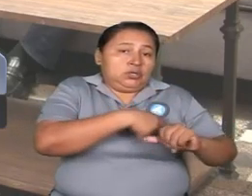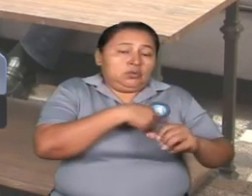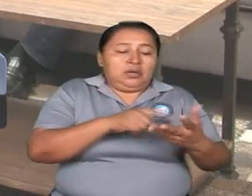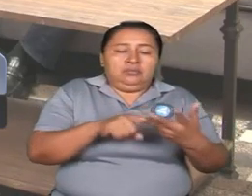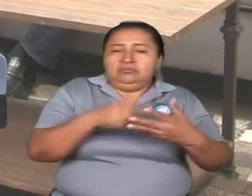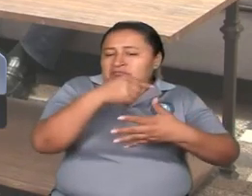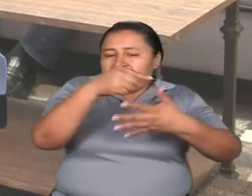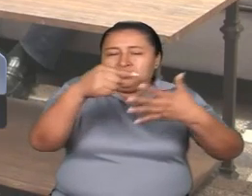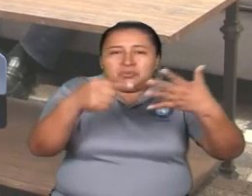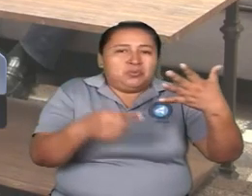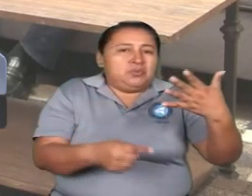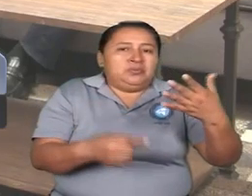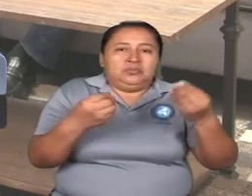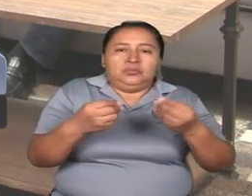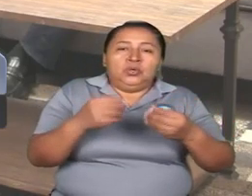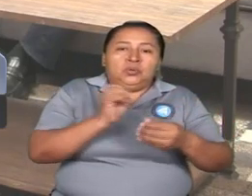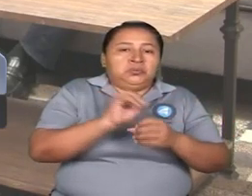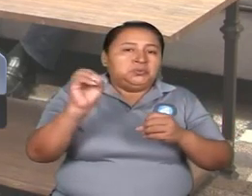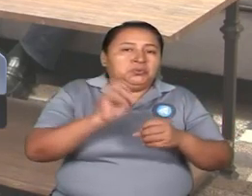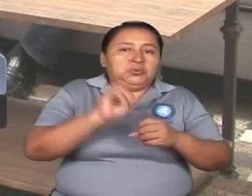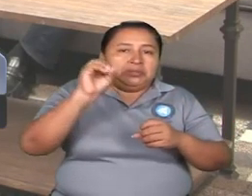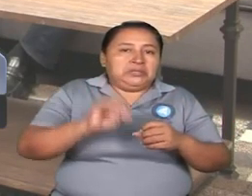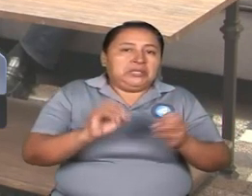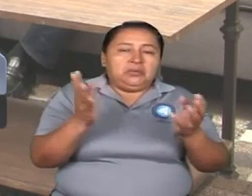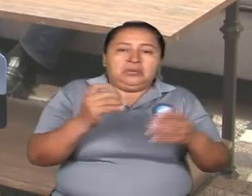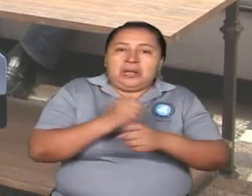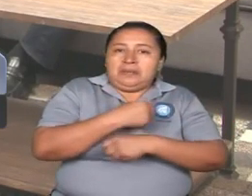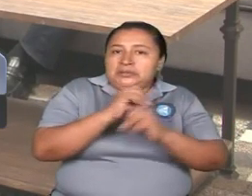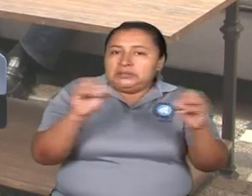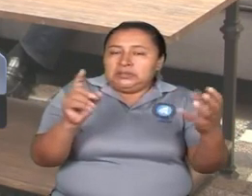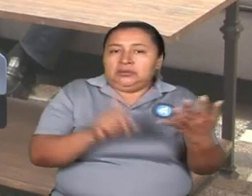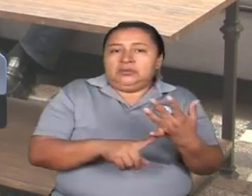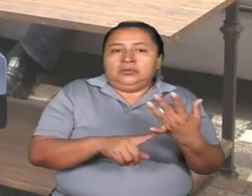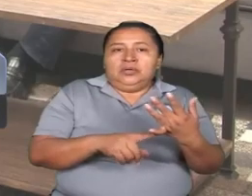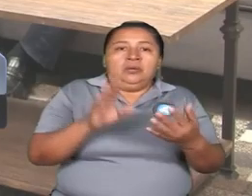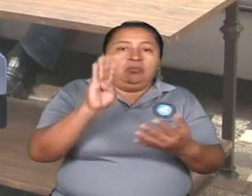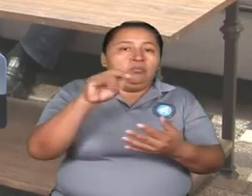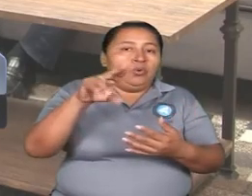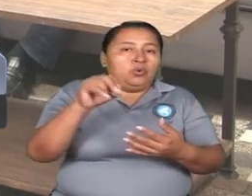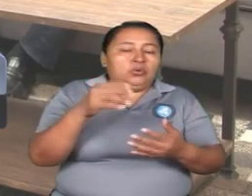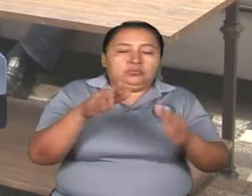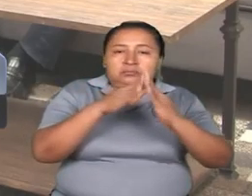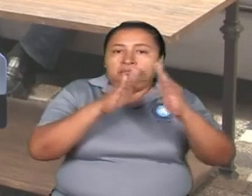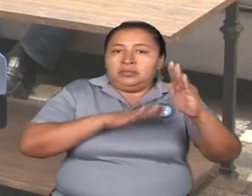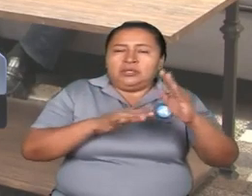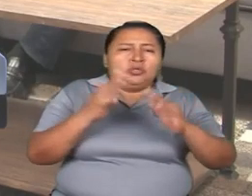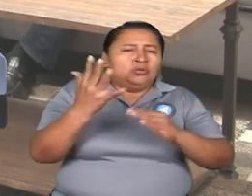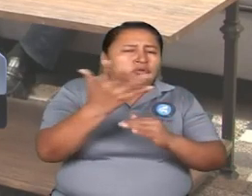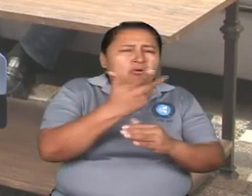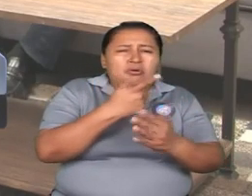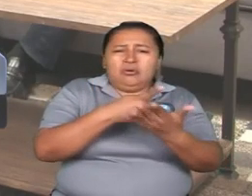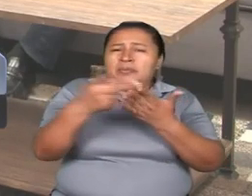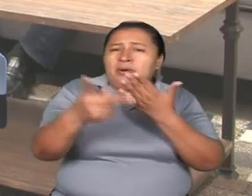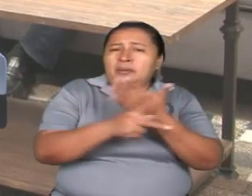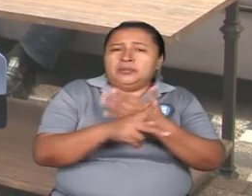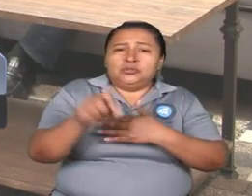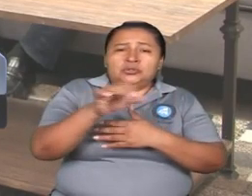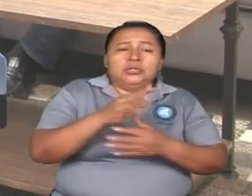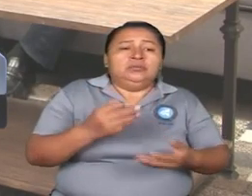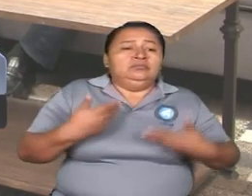van el usura cero, hambre cero, el bono de patio, van todos los programas que